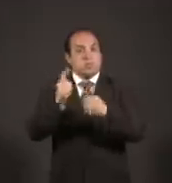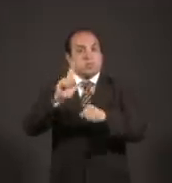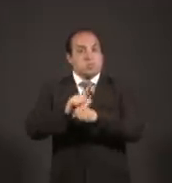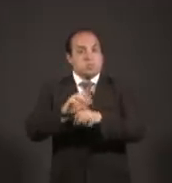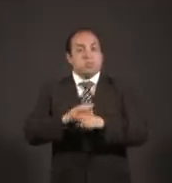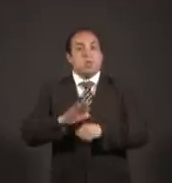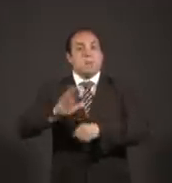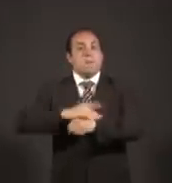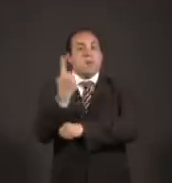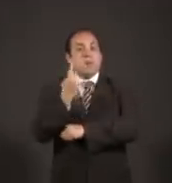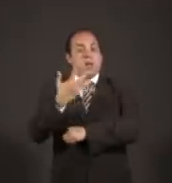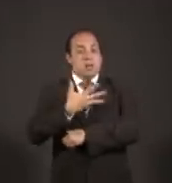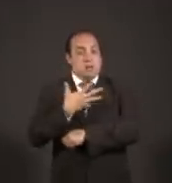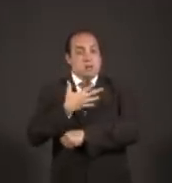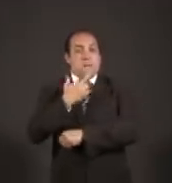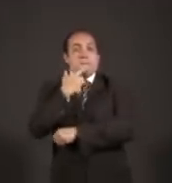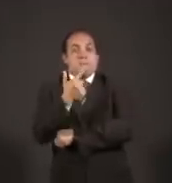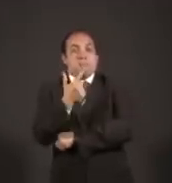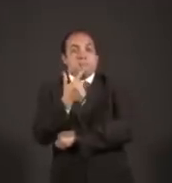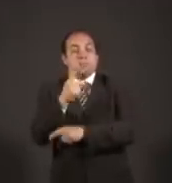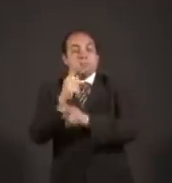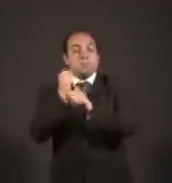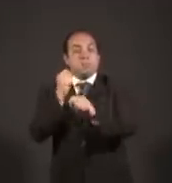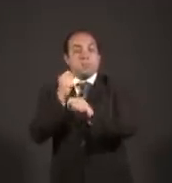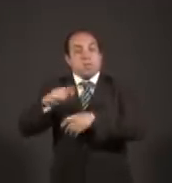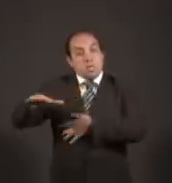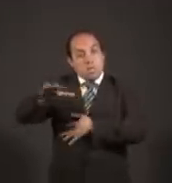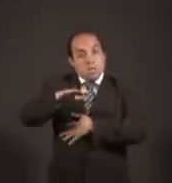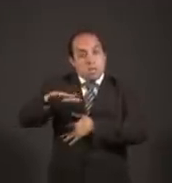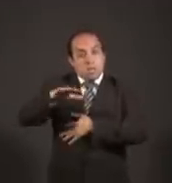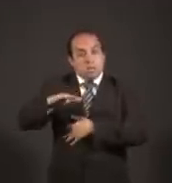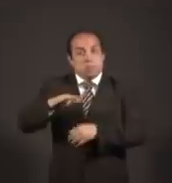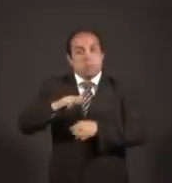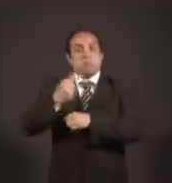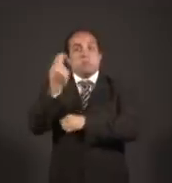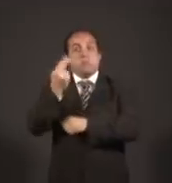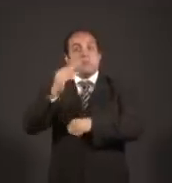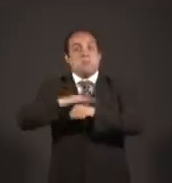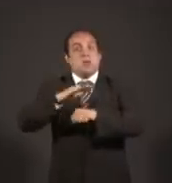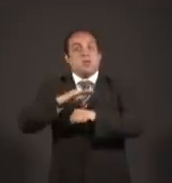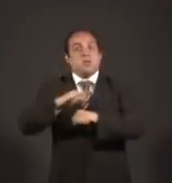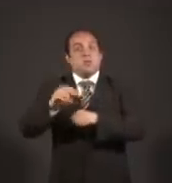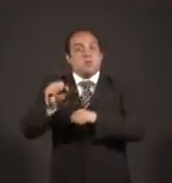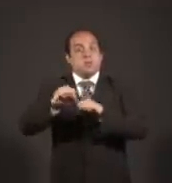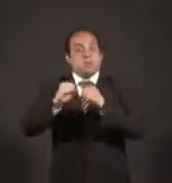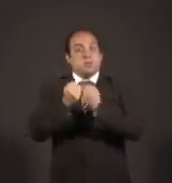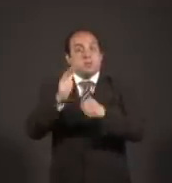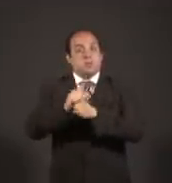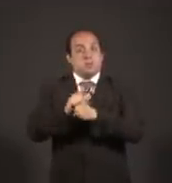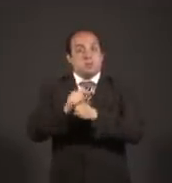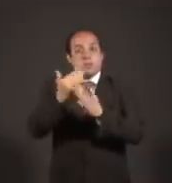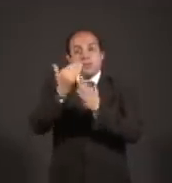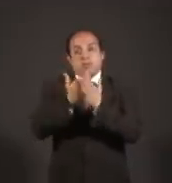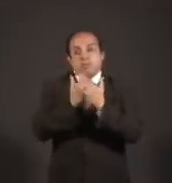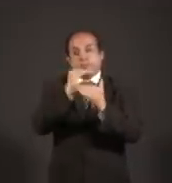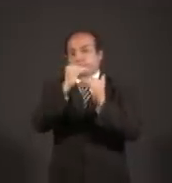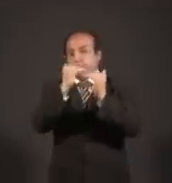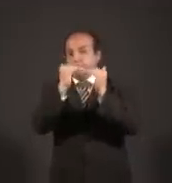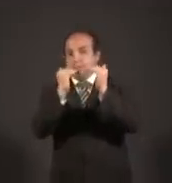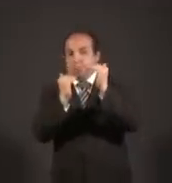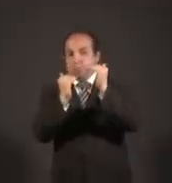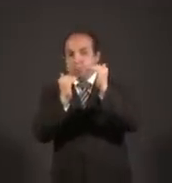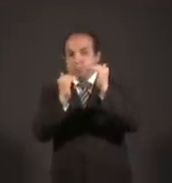tener el mejor transporte para las zonas más necesitadas de la ciudad, disminuimos desigualdades. La mejor manera de